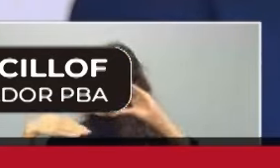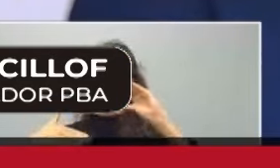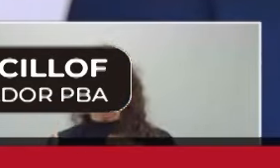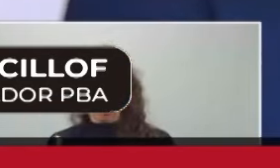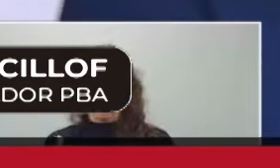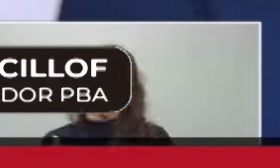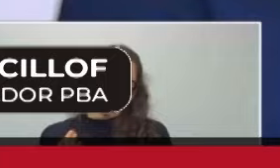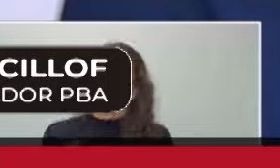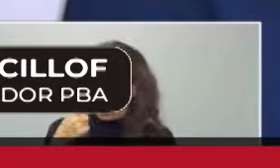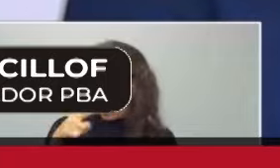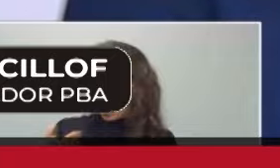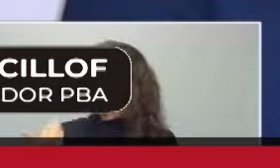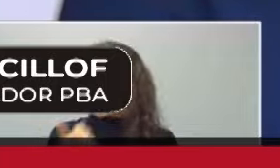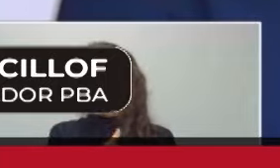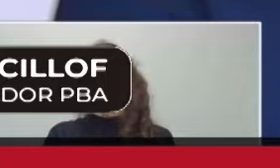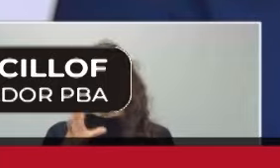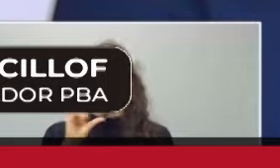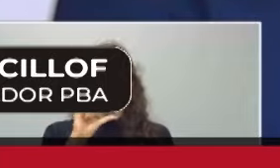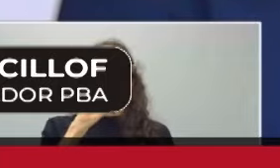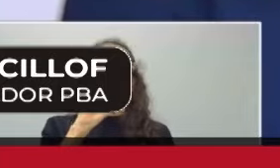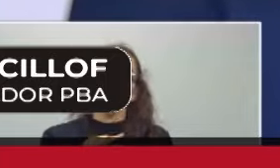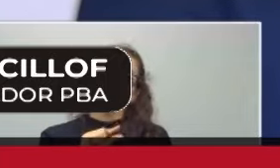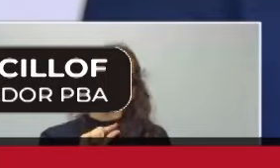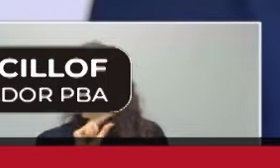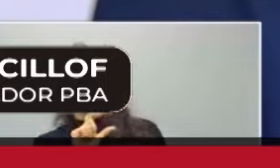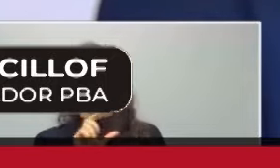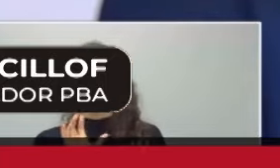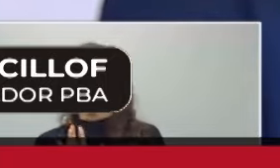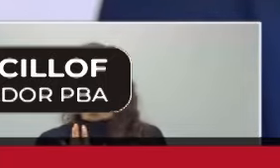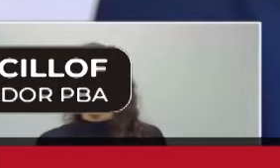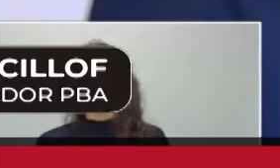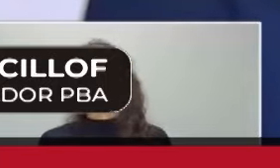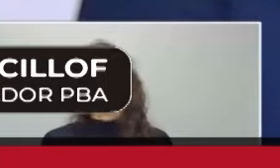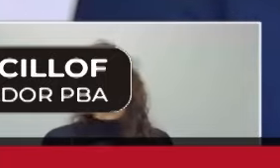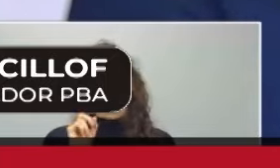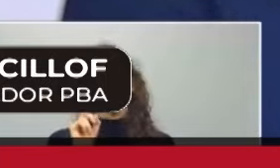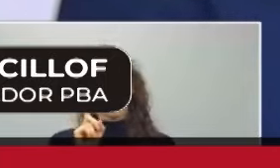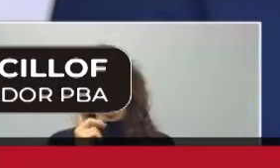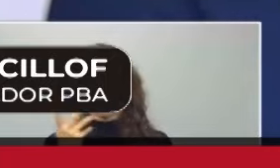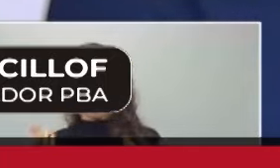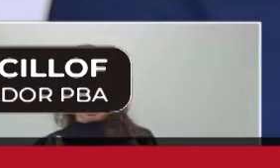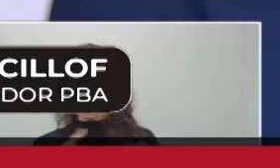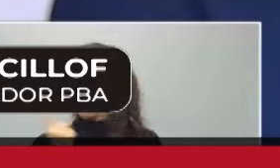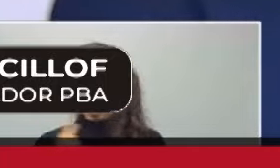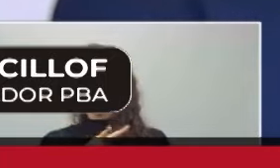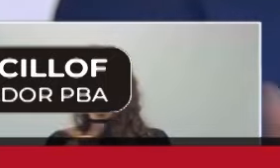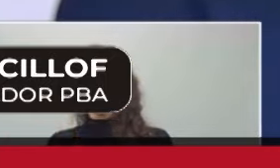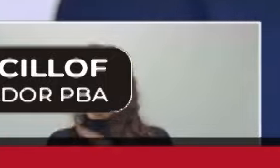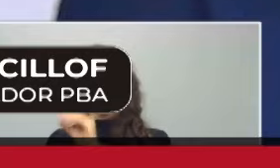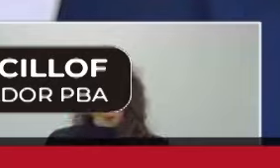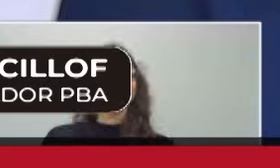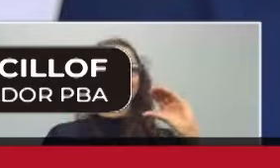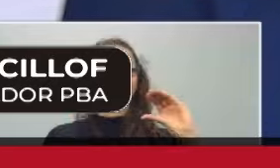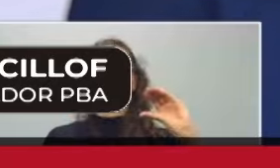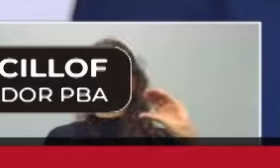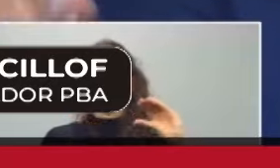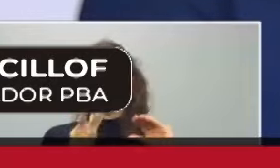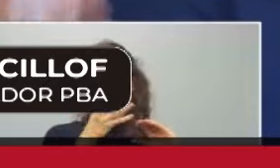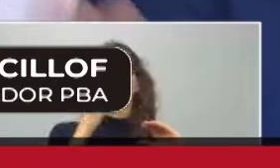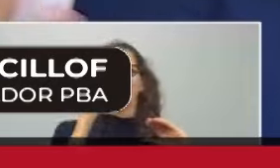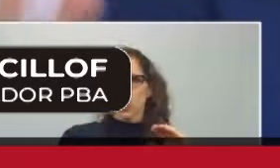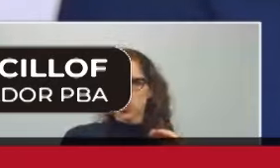más que tiene que ver con fondos específicos. Pero la verdad es que la disparidad entre el aporte de la provincia, la magnitud de la